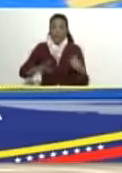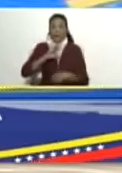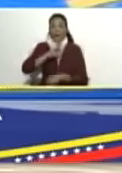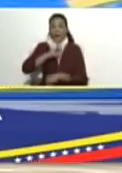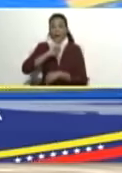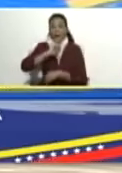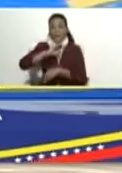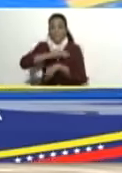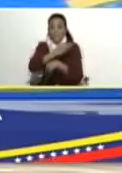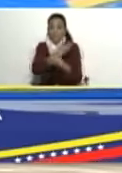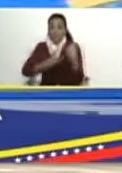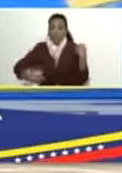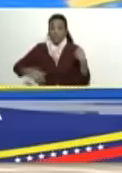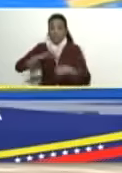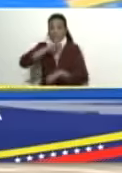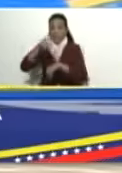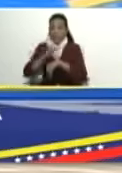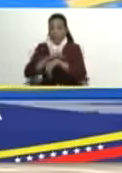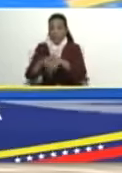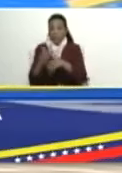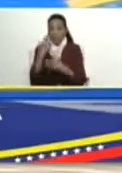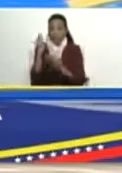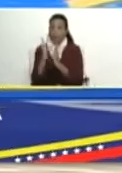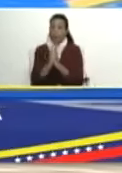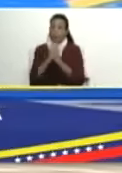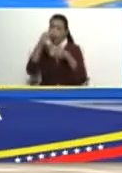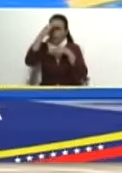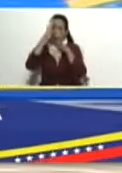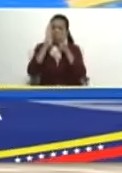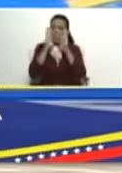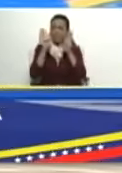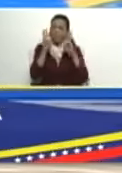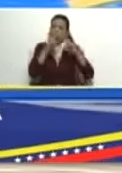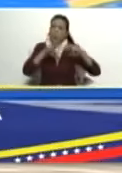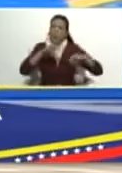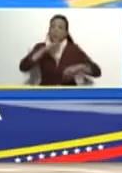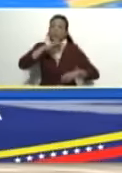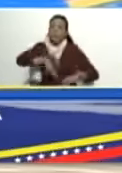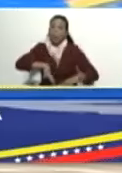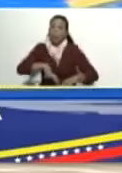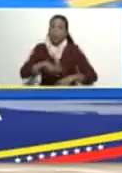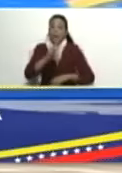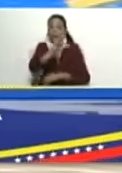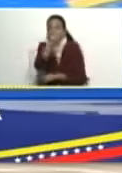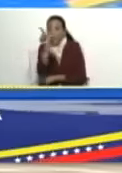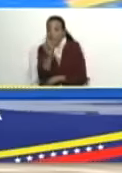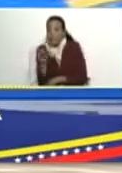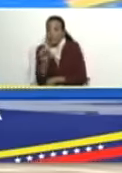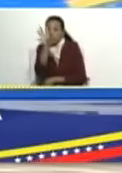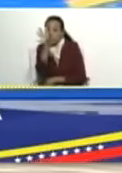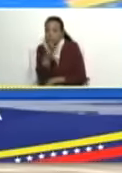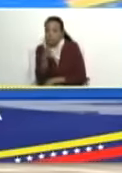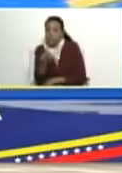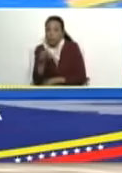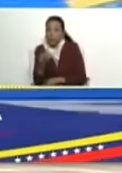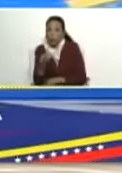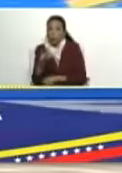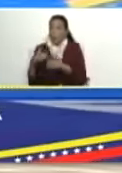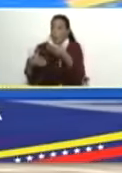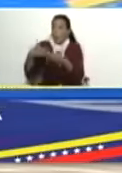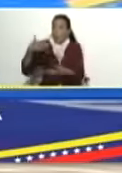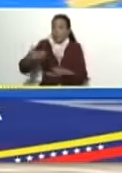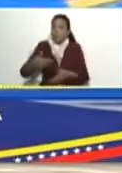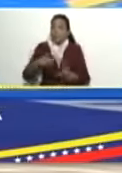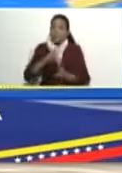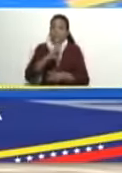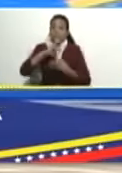Nacional, que estemos muy atentos. La historia de nuestra Guayana Esequiba es un proceso